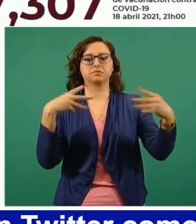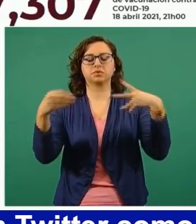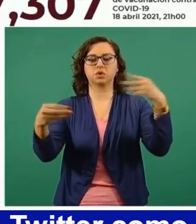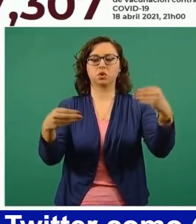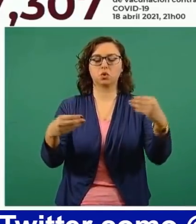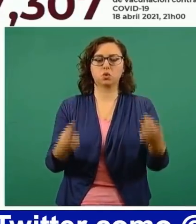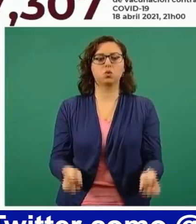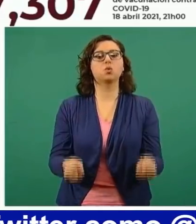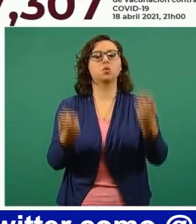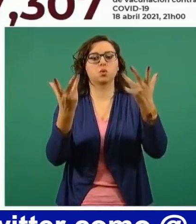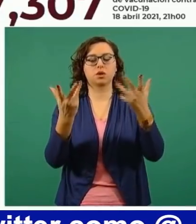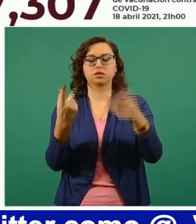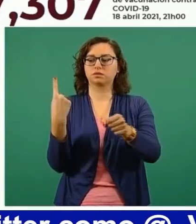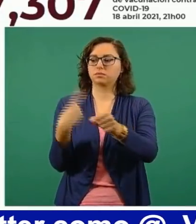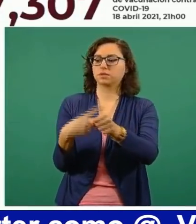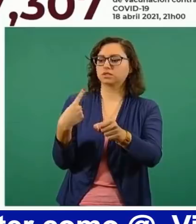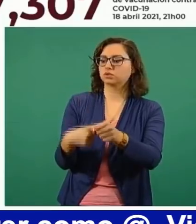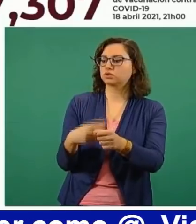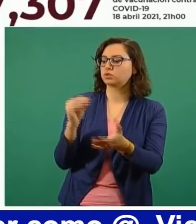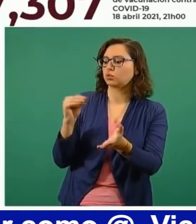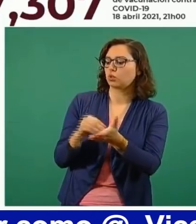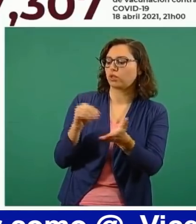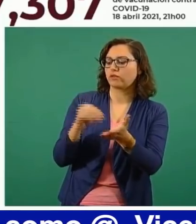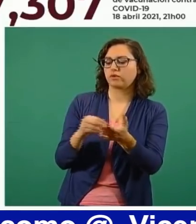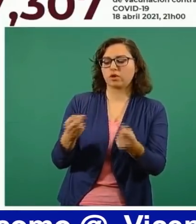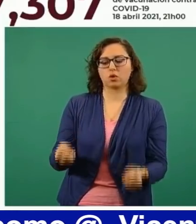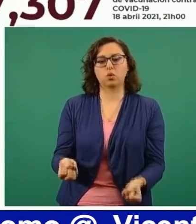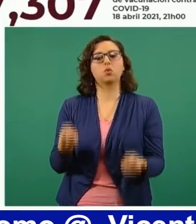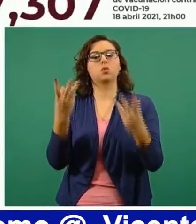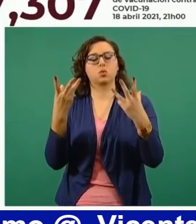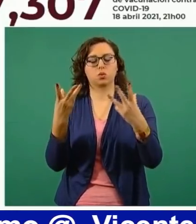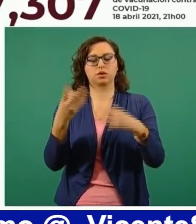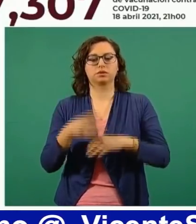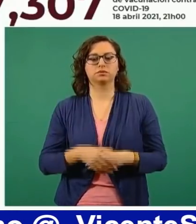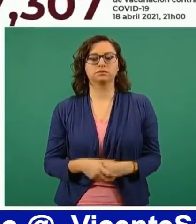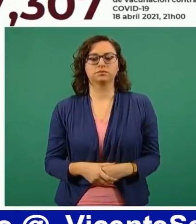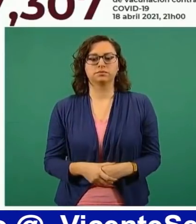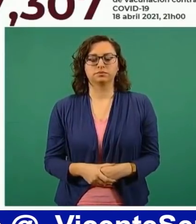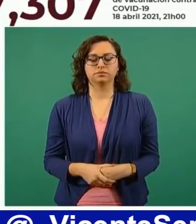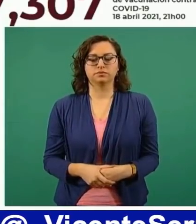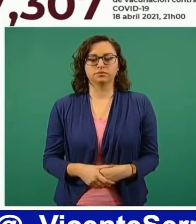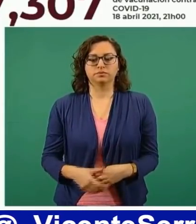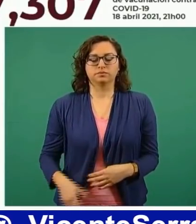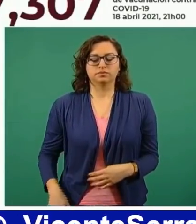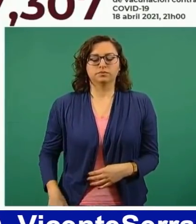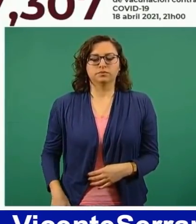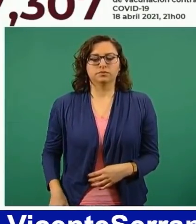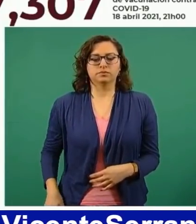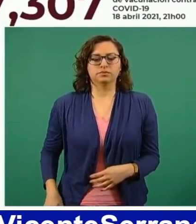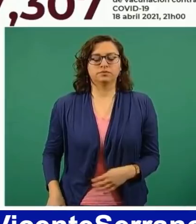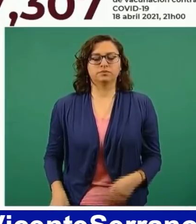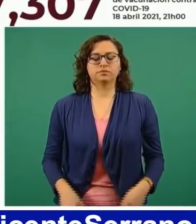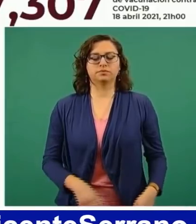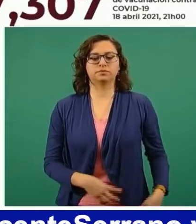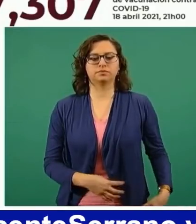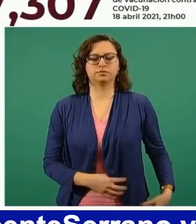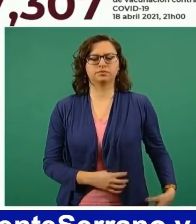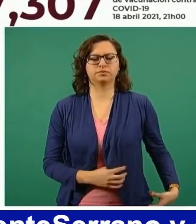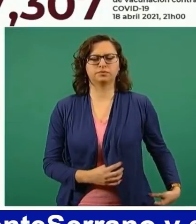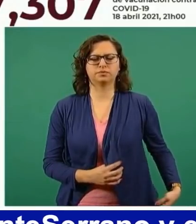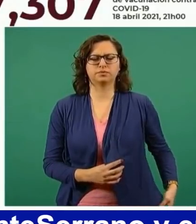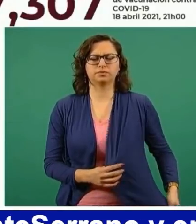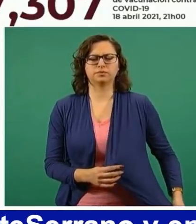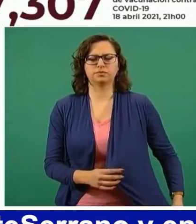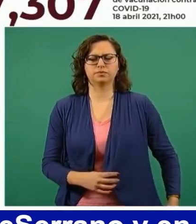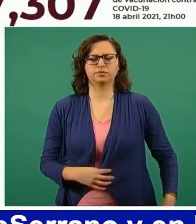y qué tanto se está enfermando las personas de COVID-19. Lo que queremos destacar, lo destacamos a partir